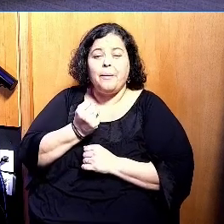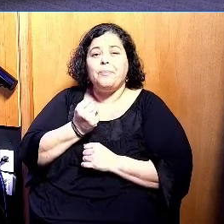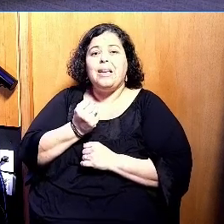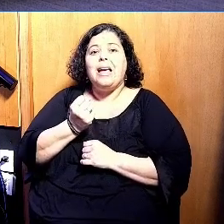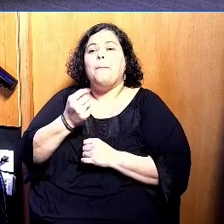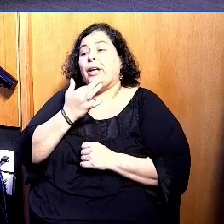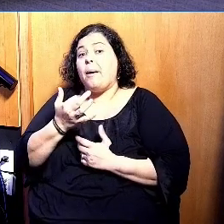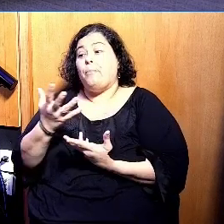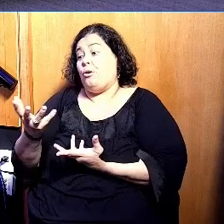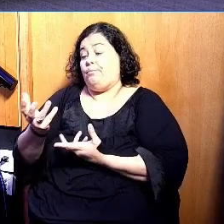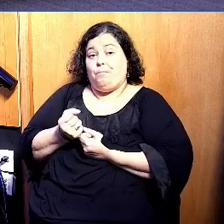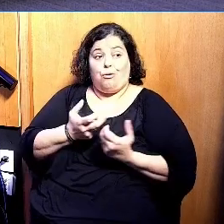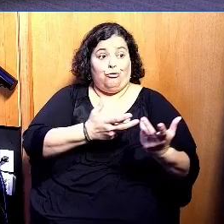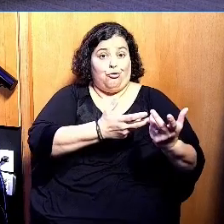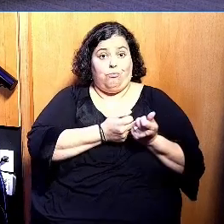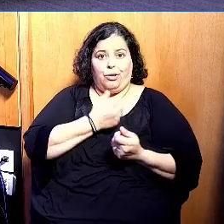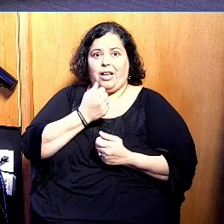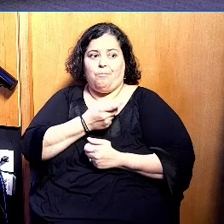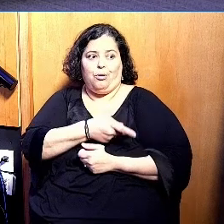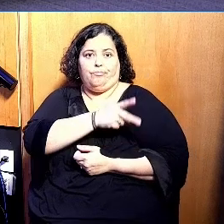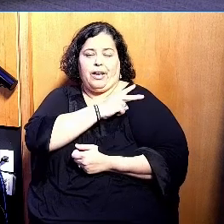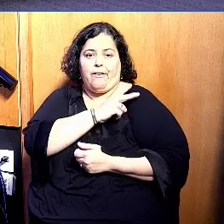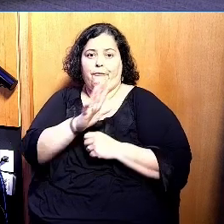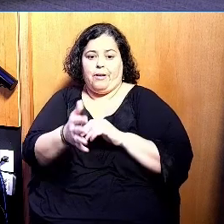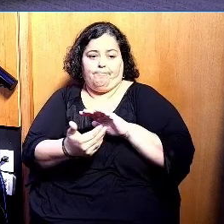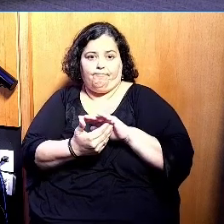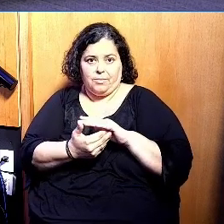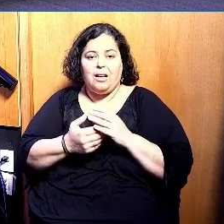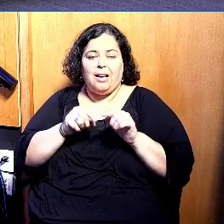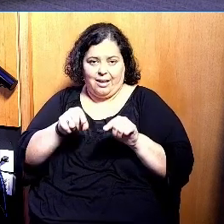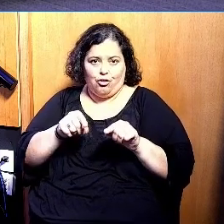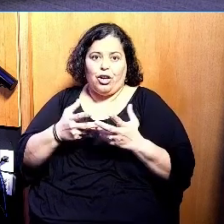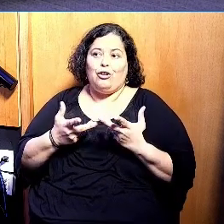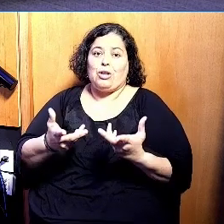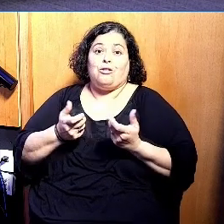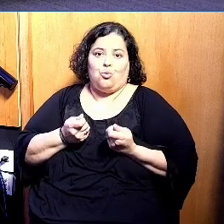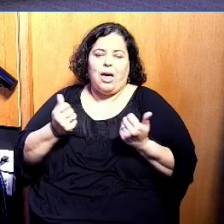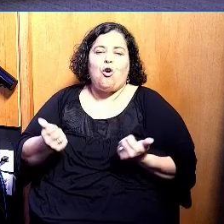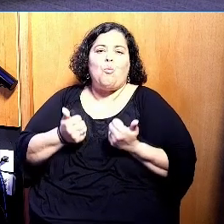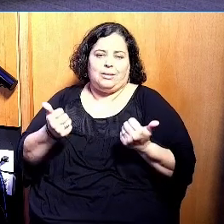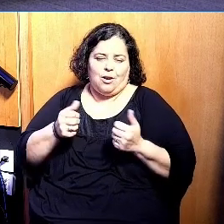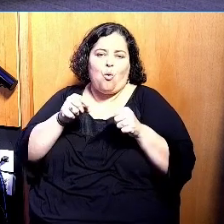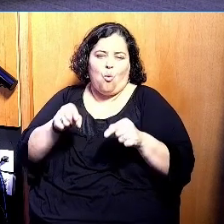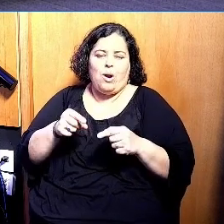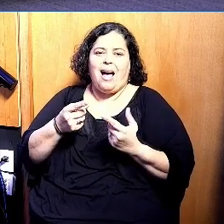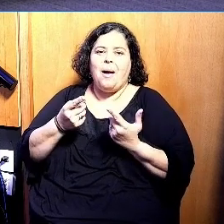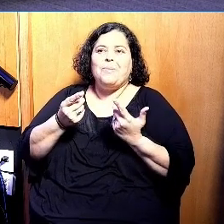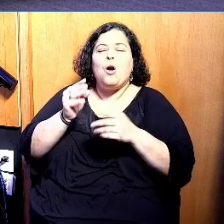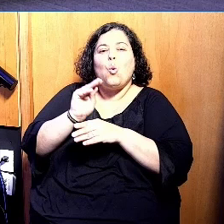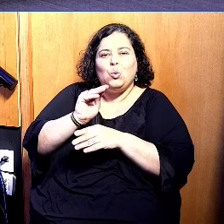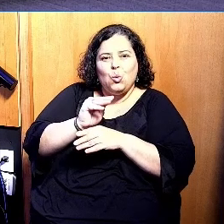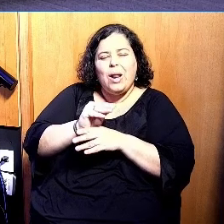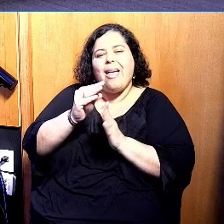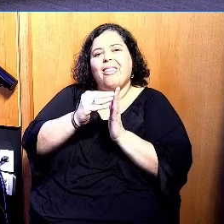sponsor a nuestros jefes y gerentes que nos ayuden a llevar adelante esta estrategia de generar una cultura data-driven, no podríamos hacerlo.